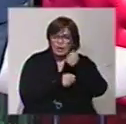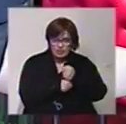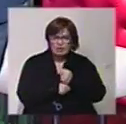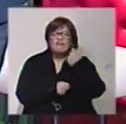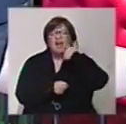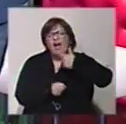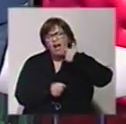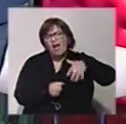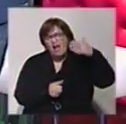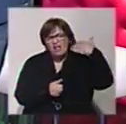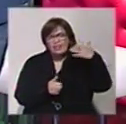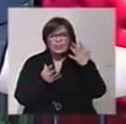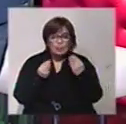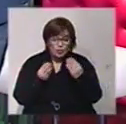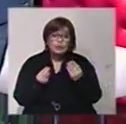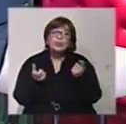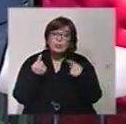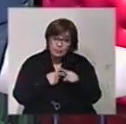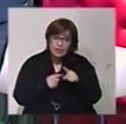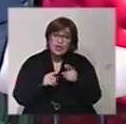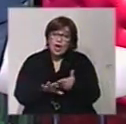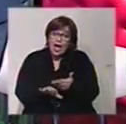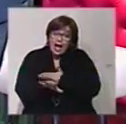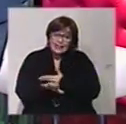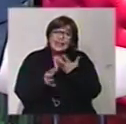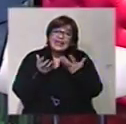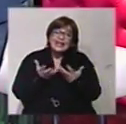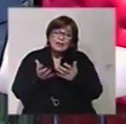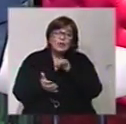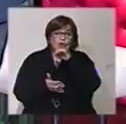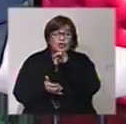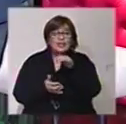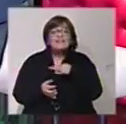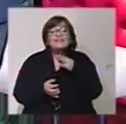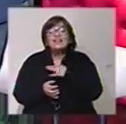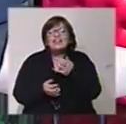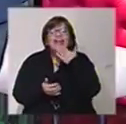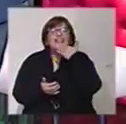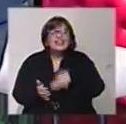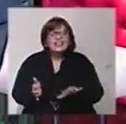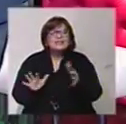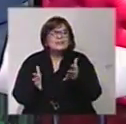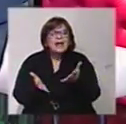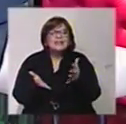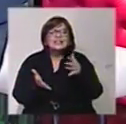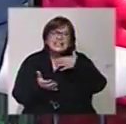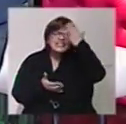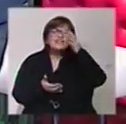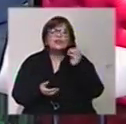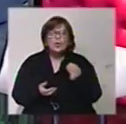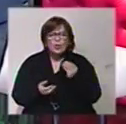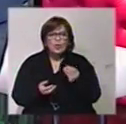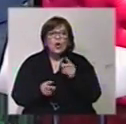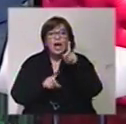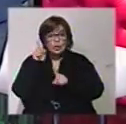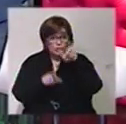Pero antes de terminar, lo que hicimos fue, decidimos meternos en la vida también de Anthony Burdén para entender un poco más sobre este chef, con algunos testimonios